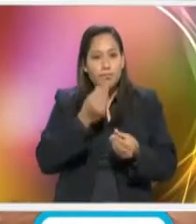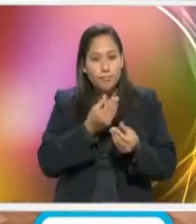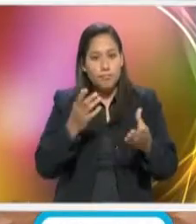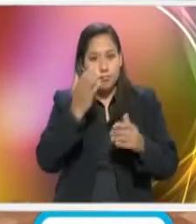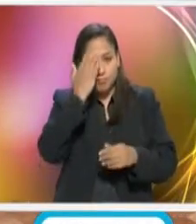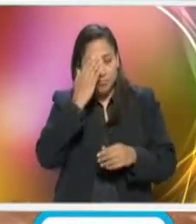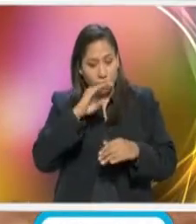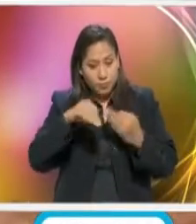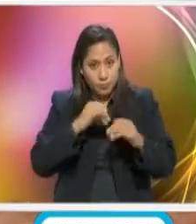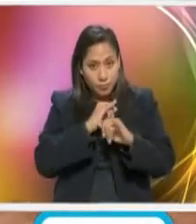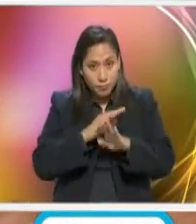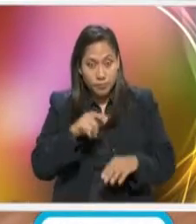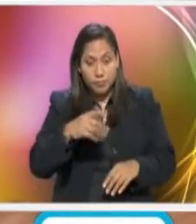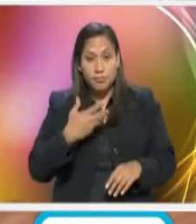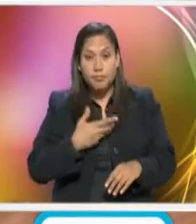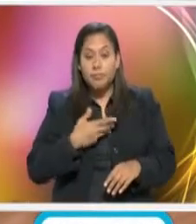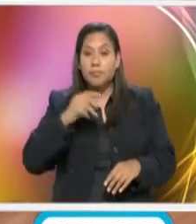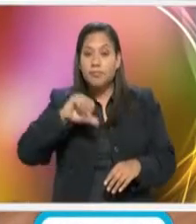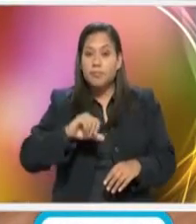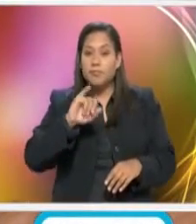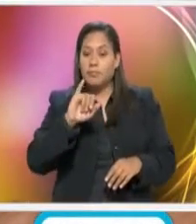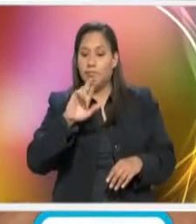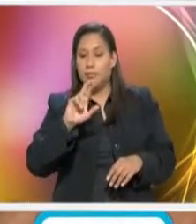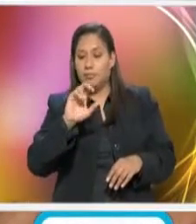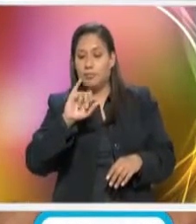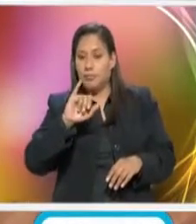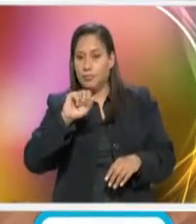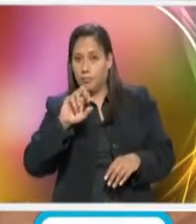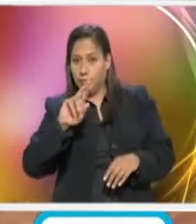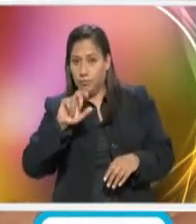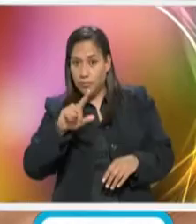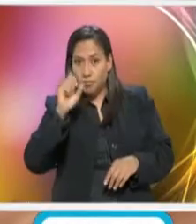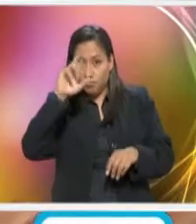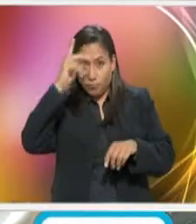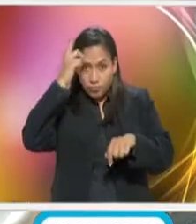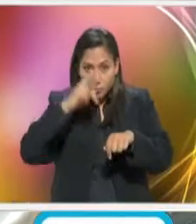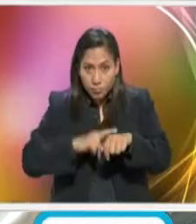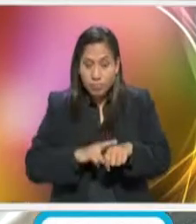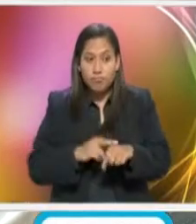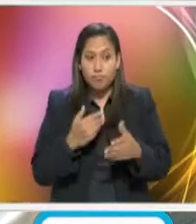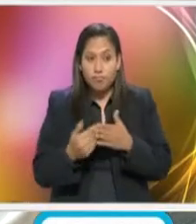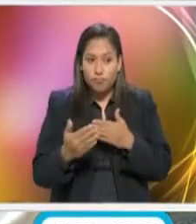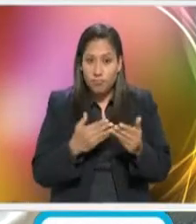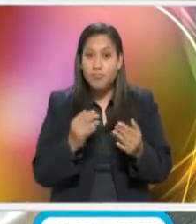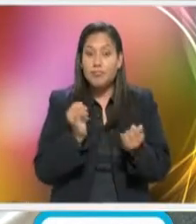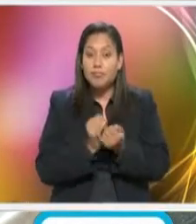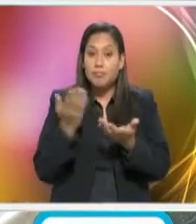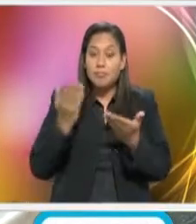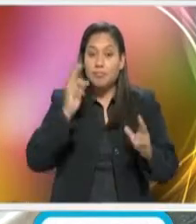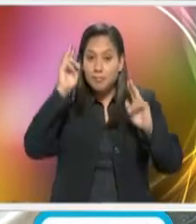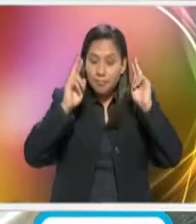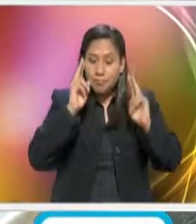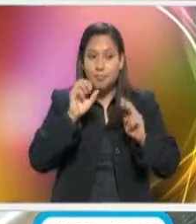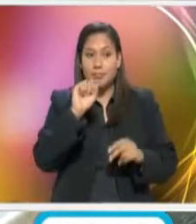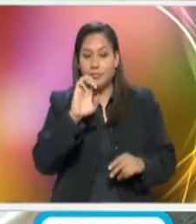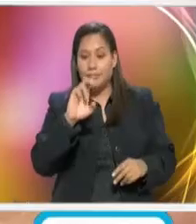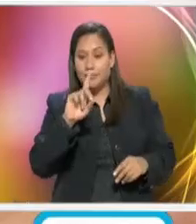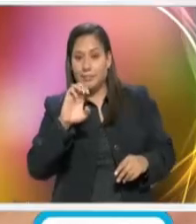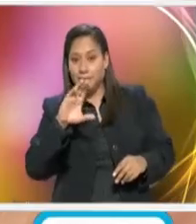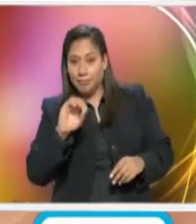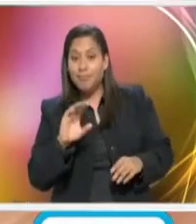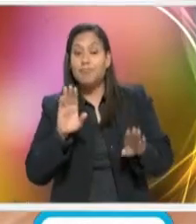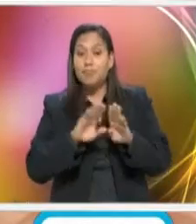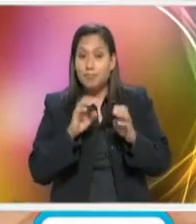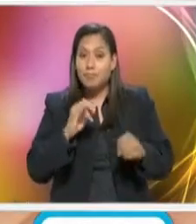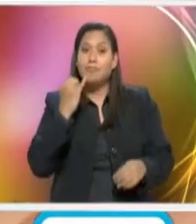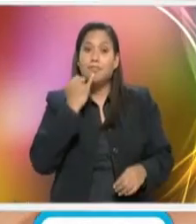conocer toda la información, se encuentra con nosotros el día de hoy Israel Aram Guerrero, quien es subdirector de modernización y nos visita de la SEDECO. ¿Cómo estás,